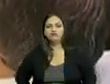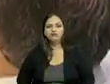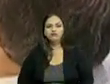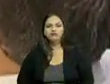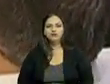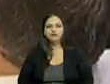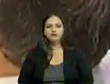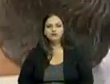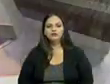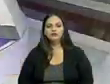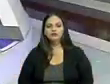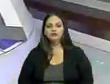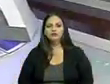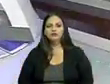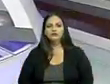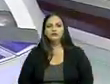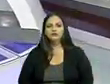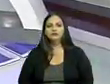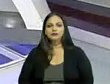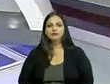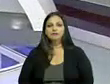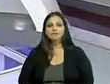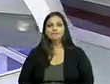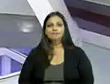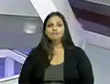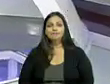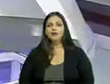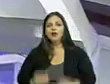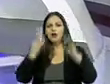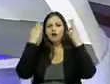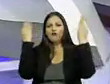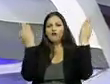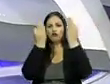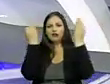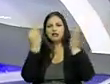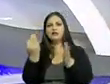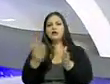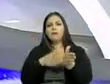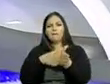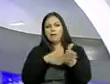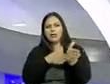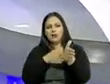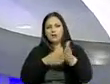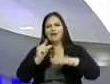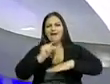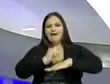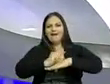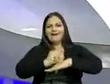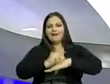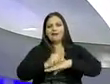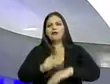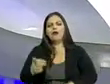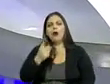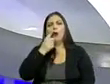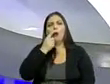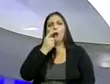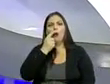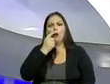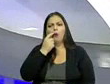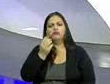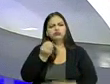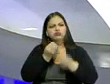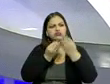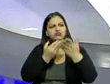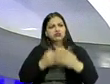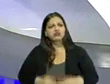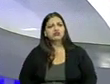Méndez. Mira, tú lo que decía el gerente de la Metrovía, 157 casos en 3 años. Y yo sí creo,